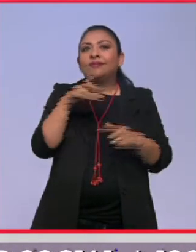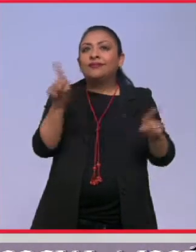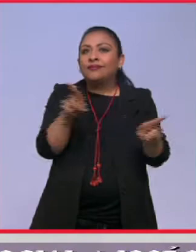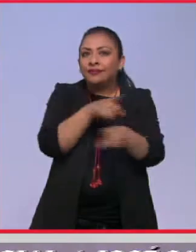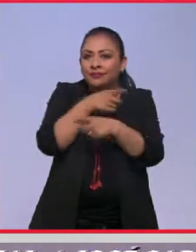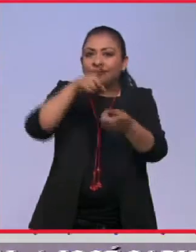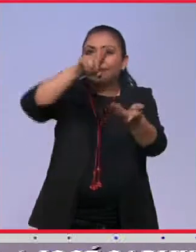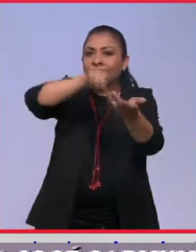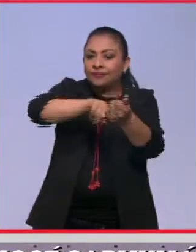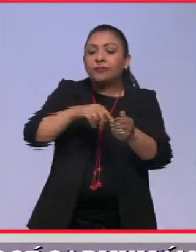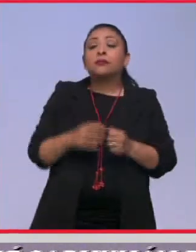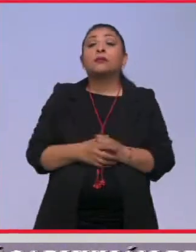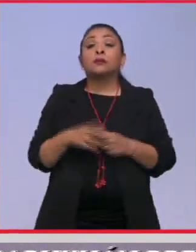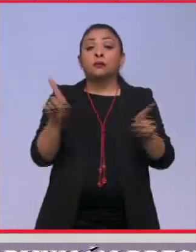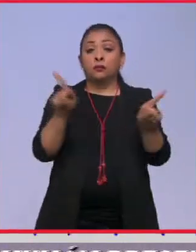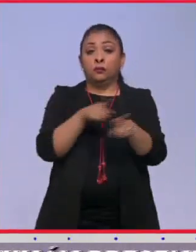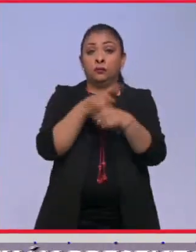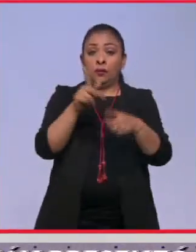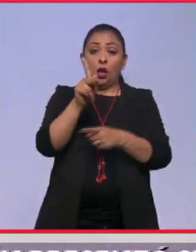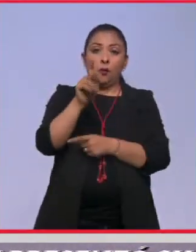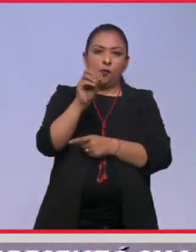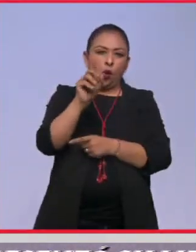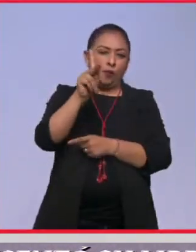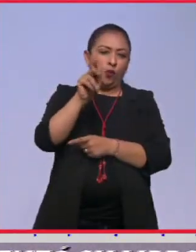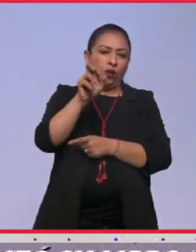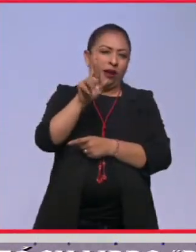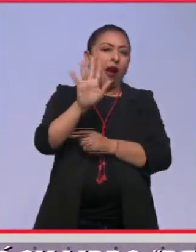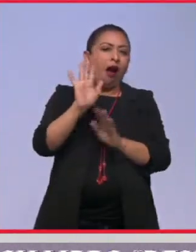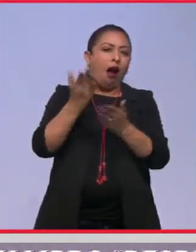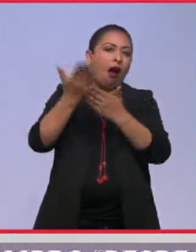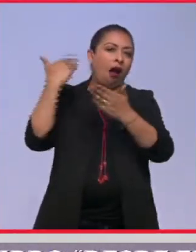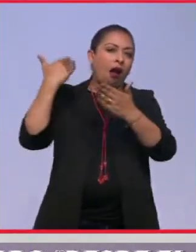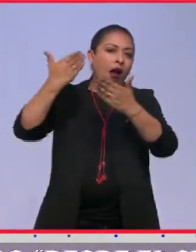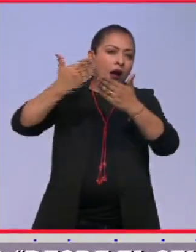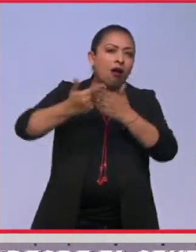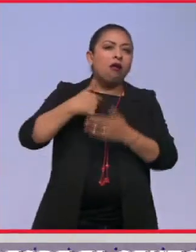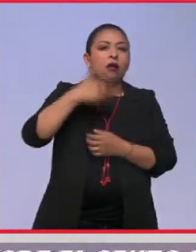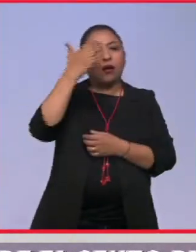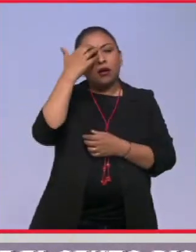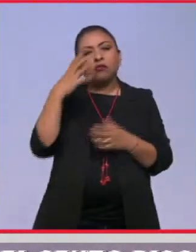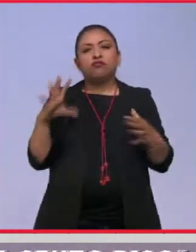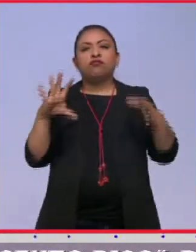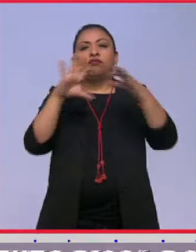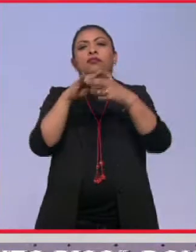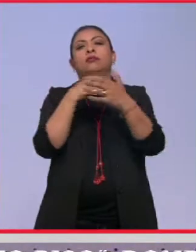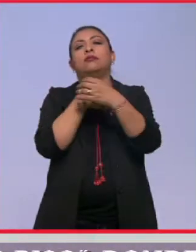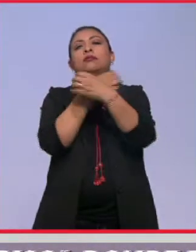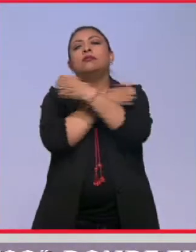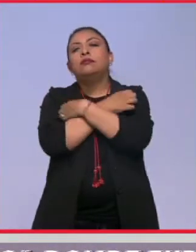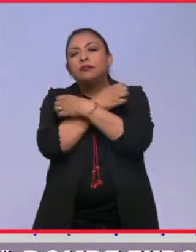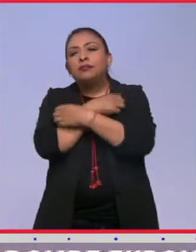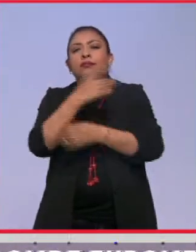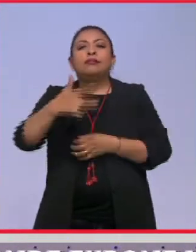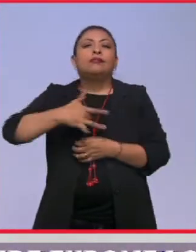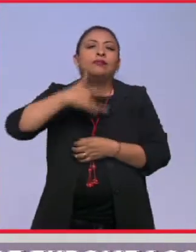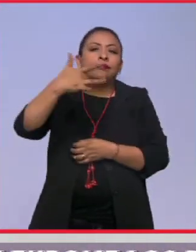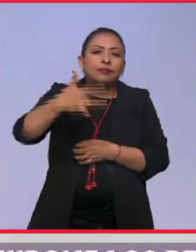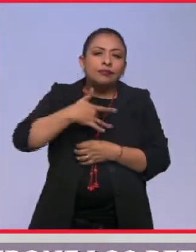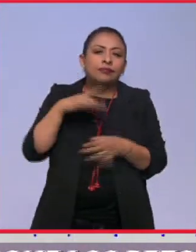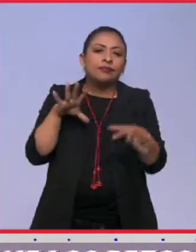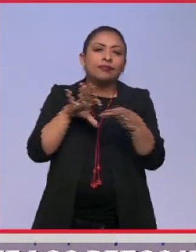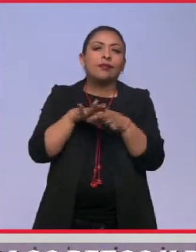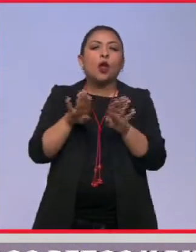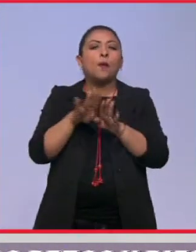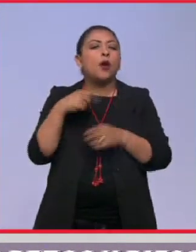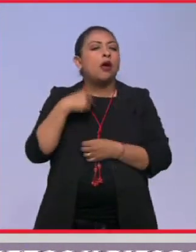música. La música popular está muy relacionada, yo creo, que a nuestra educación sentimental, a nuestro